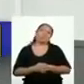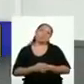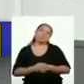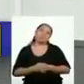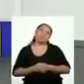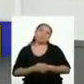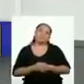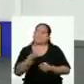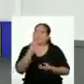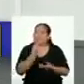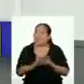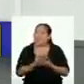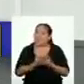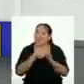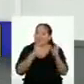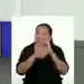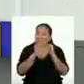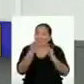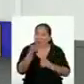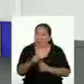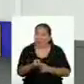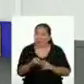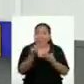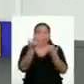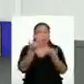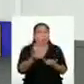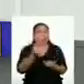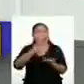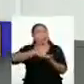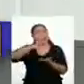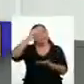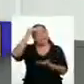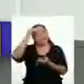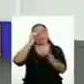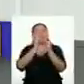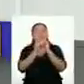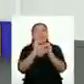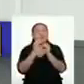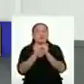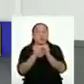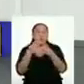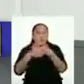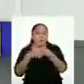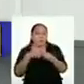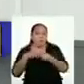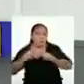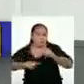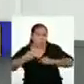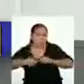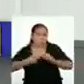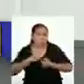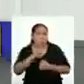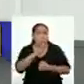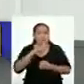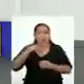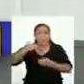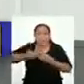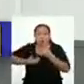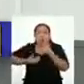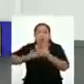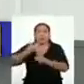Bueno, la conversa, ¿no? Hoy hemos aprendido a resolver situaciones cotidianas usando las progresiones